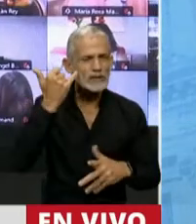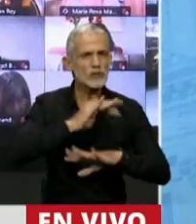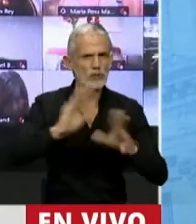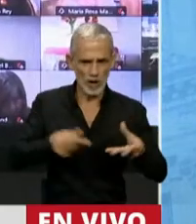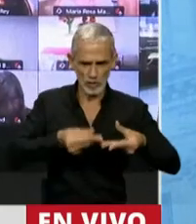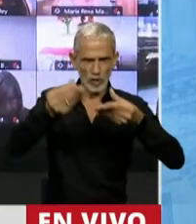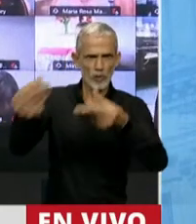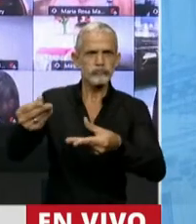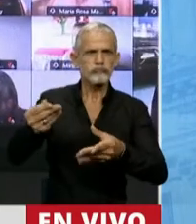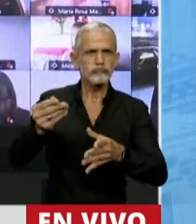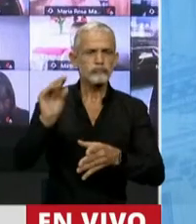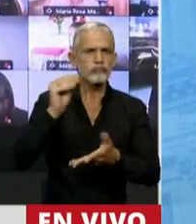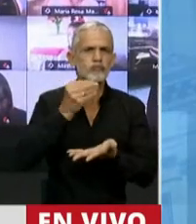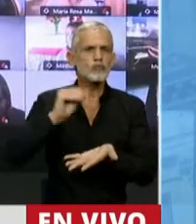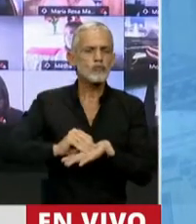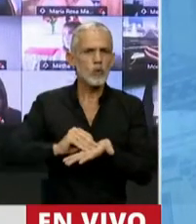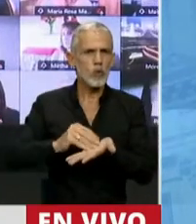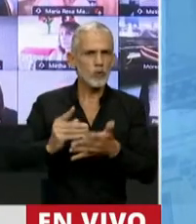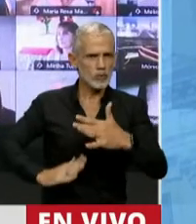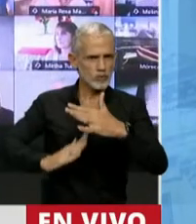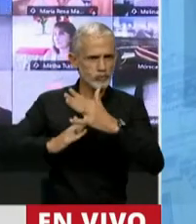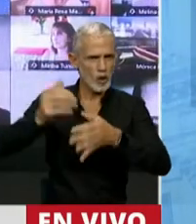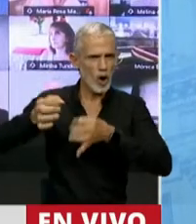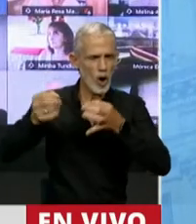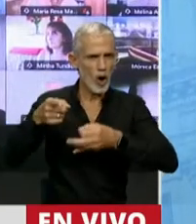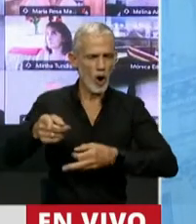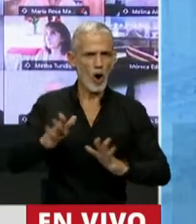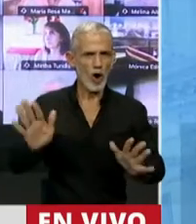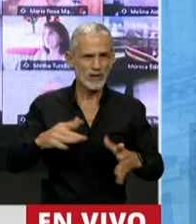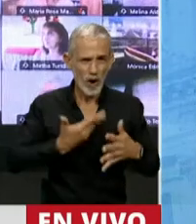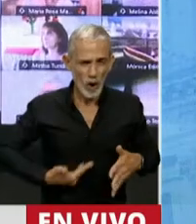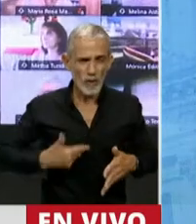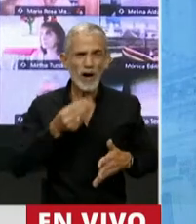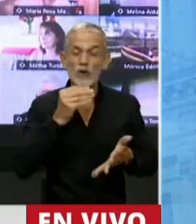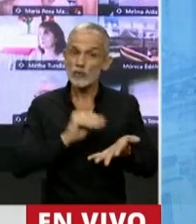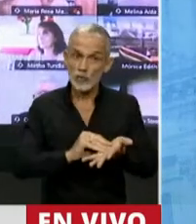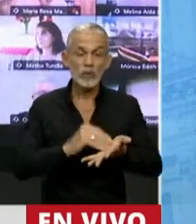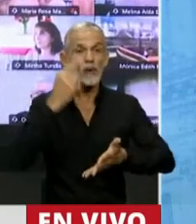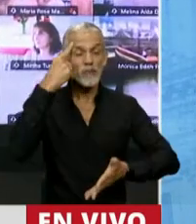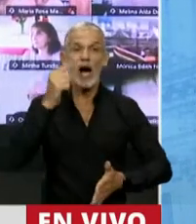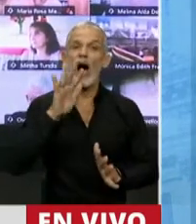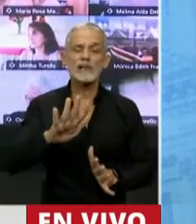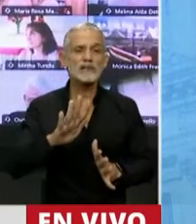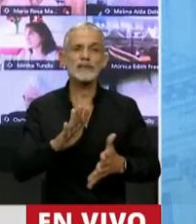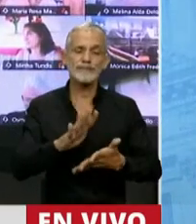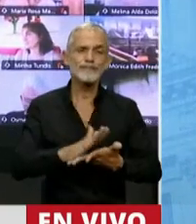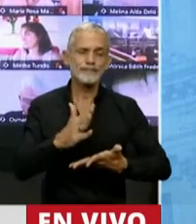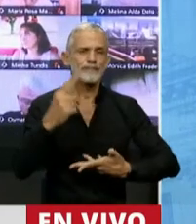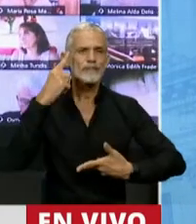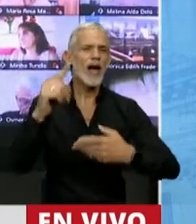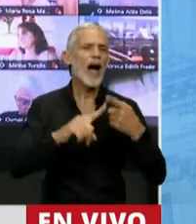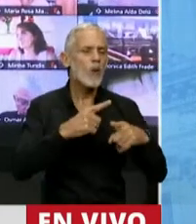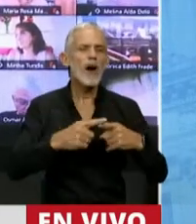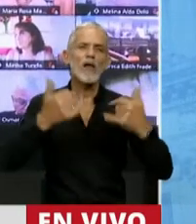tiene el procurador de la provincia de chubut y esta es la forma que entiende el gobierno de la provincia de chubut de que se genera consensos